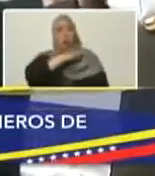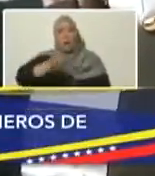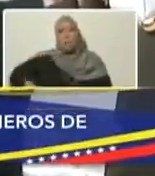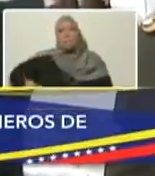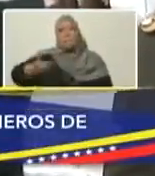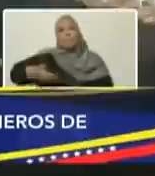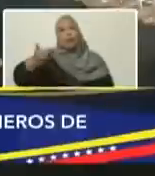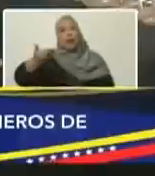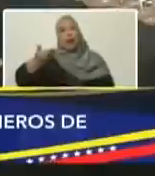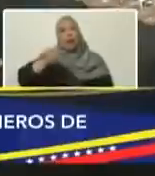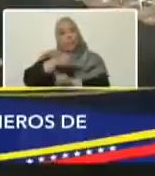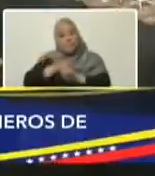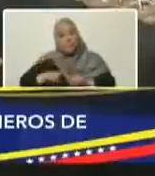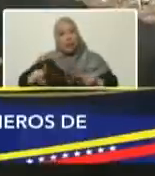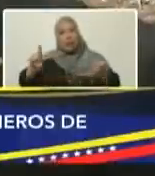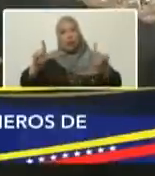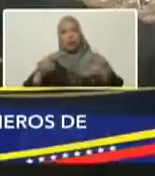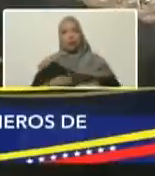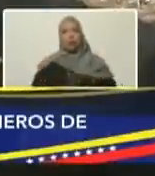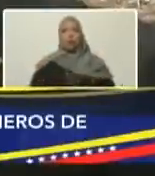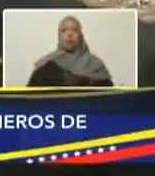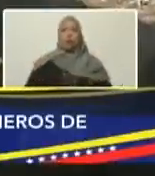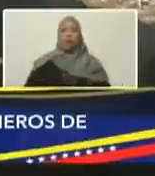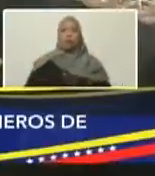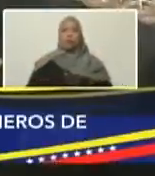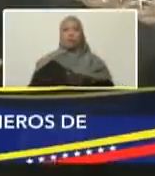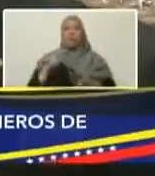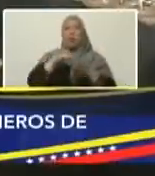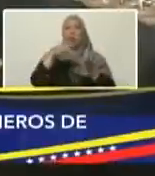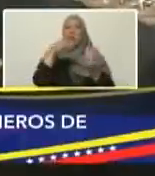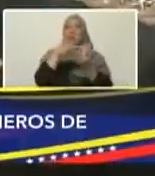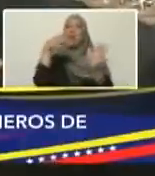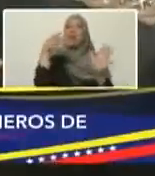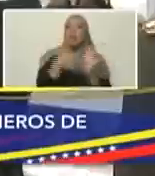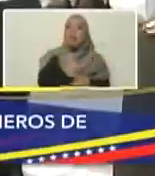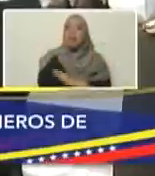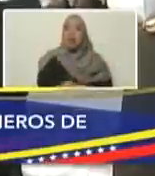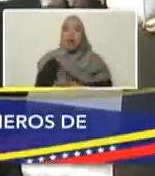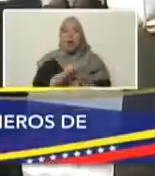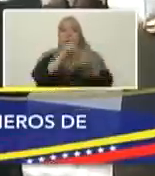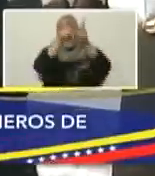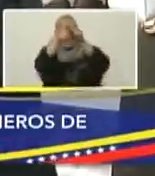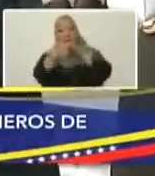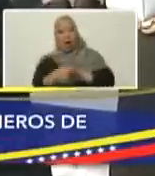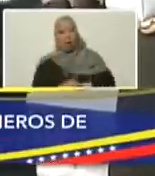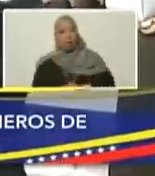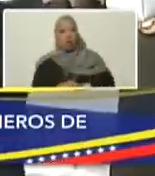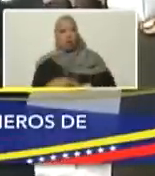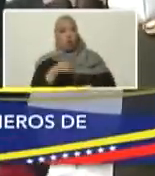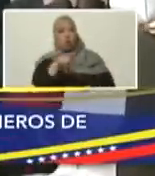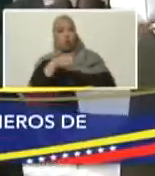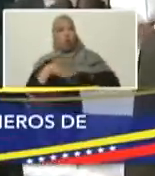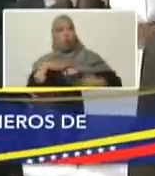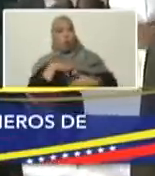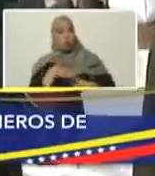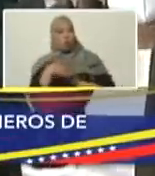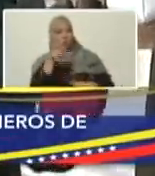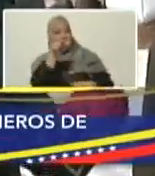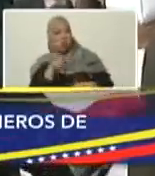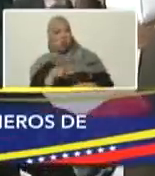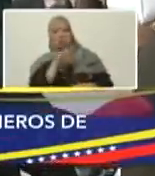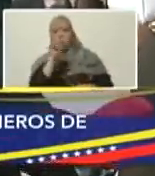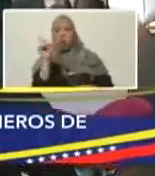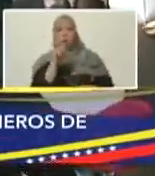Pero el ascenso no debe significar ningún privilegio. El ascenso debe